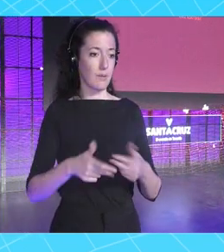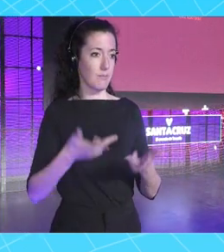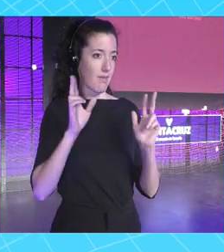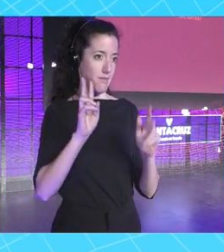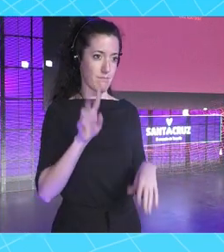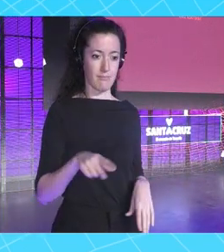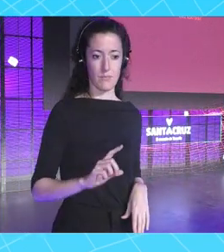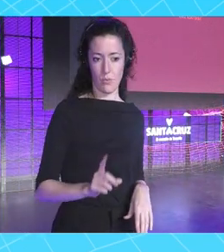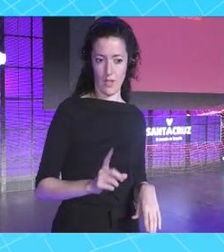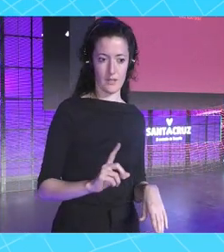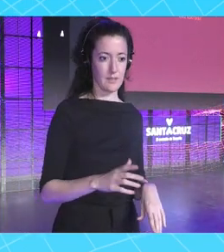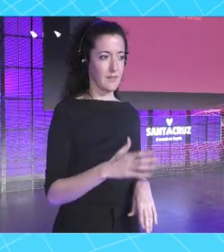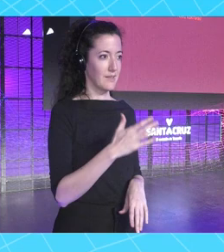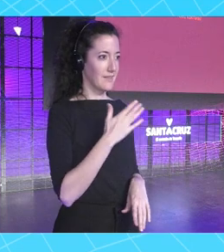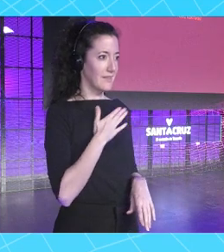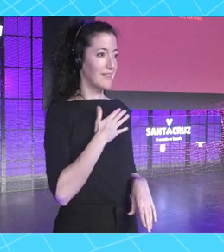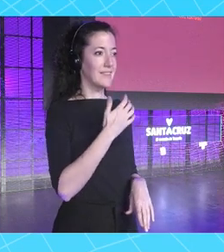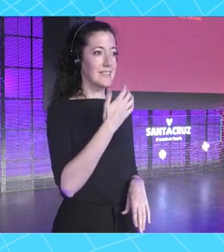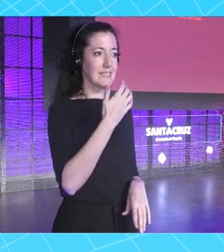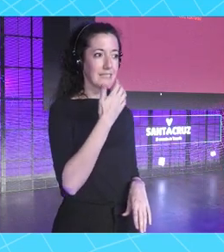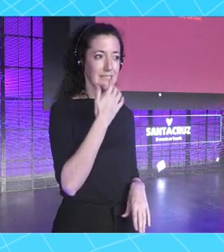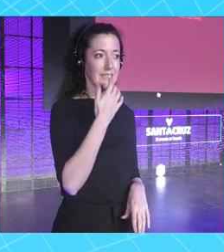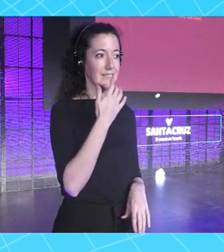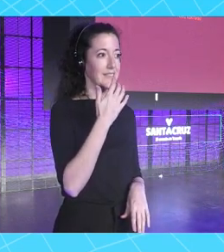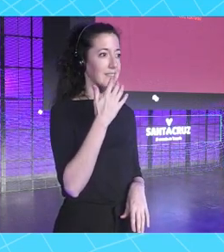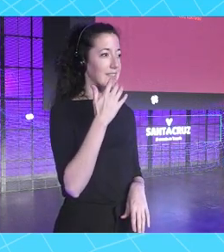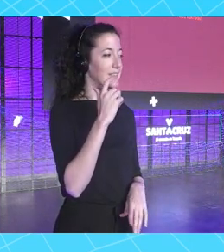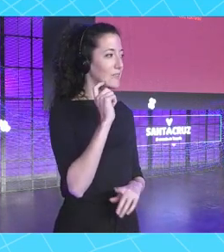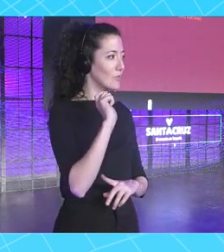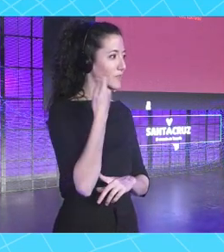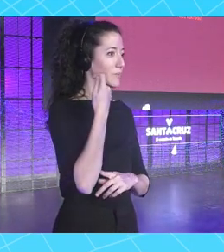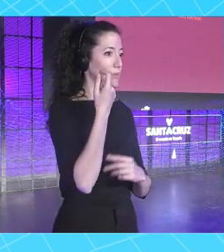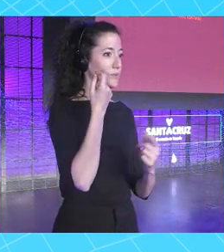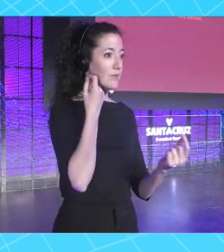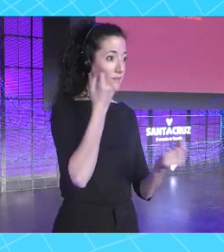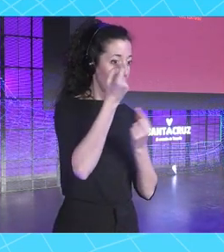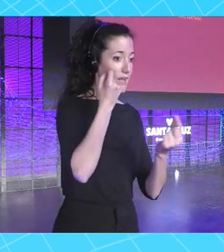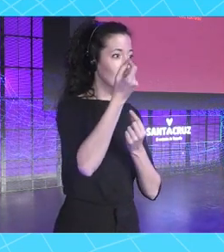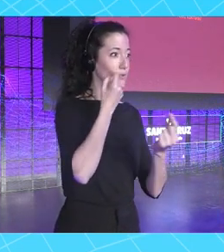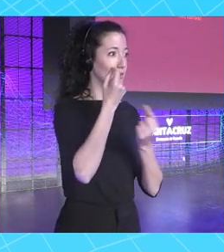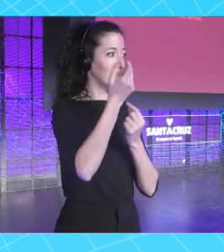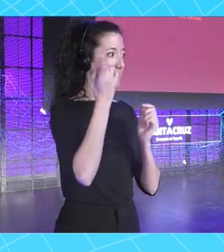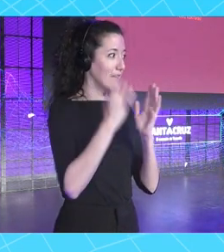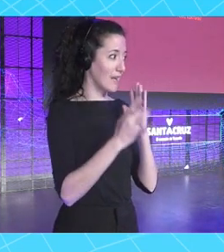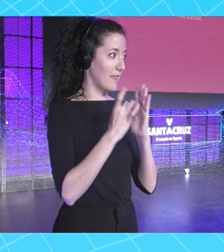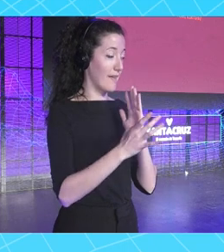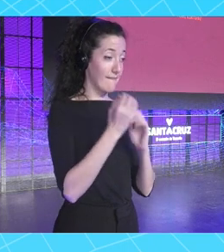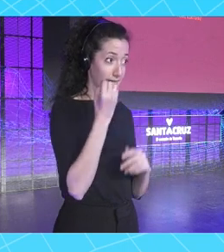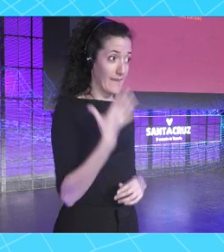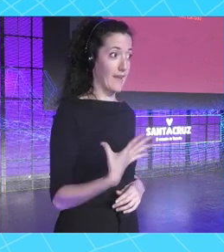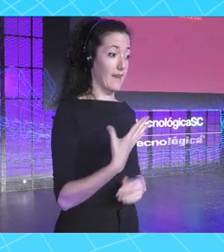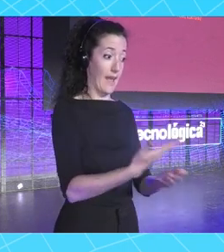sino que para mí si conseguimos que realmente los datos de buena calidad dirijan mejor nuestras decisiones